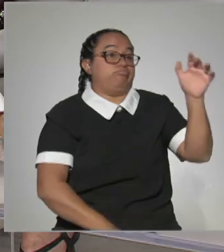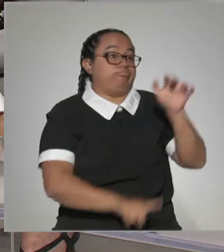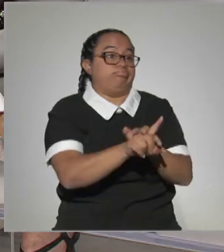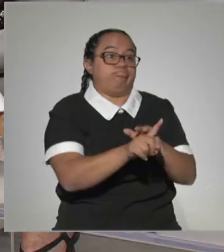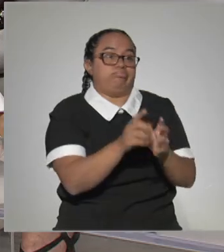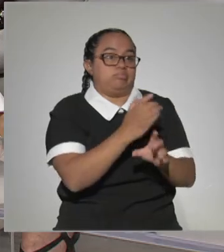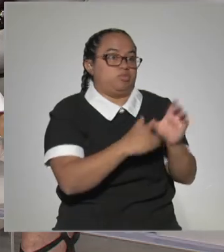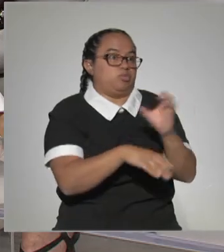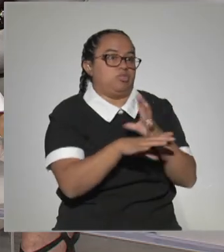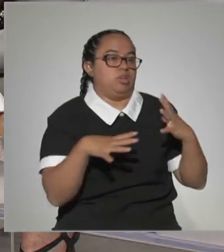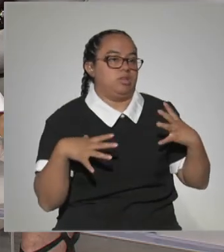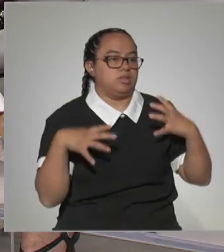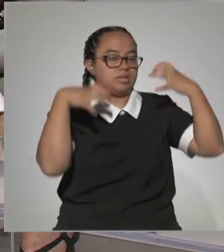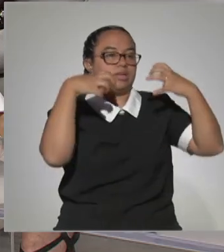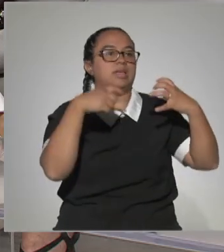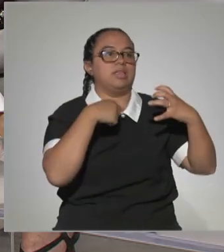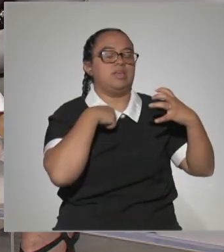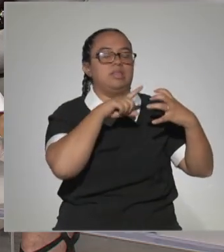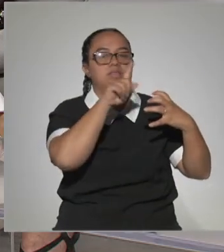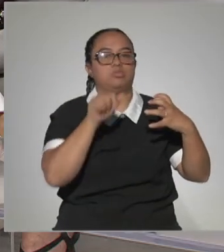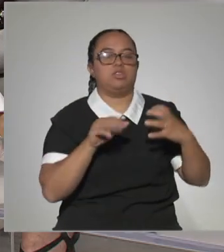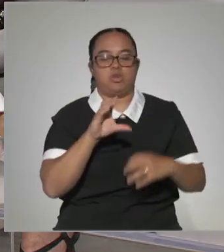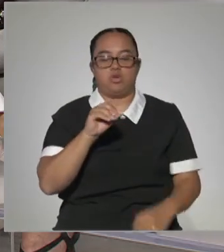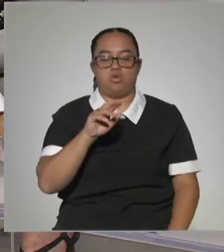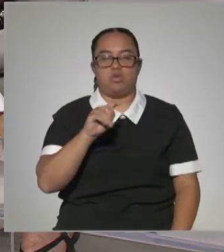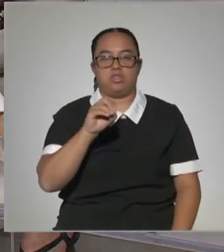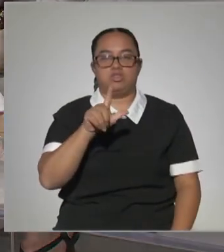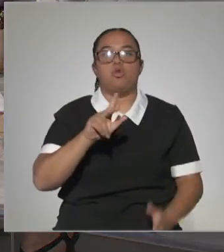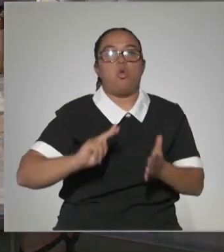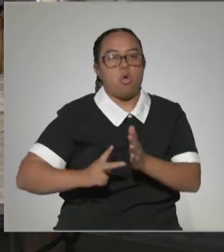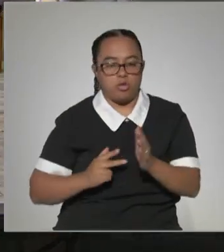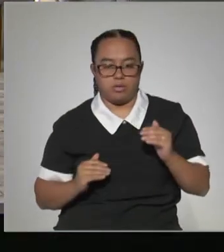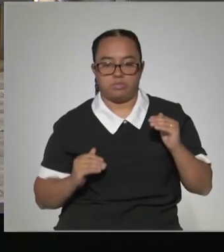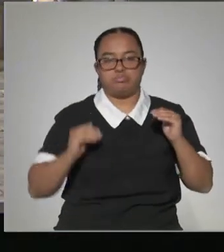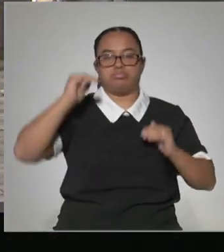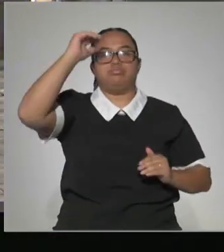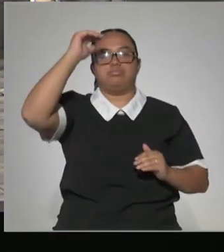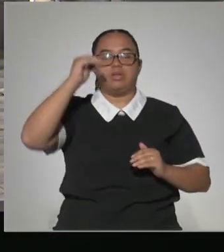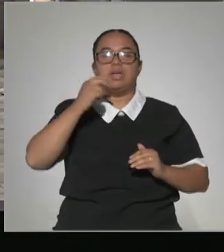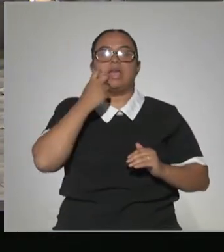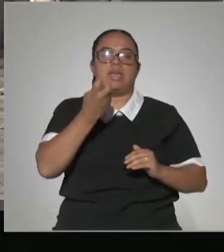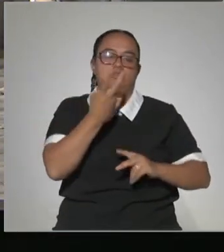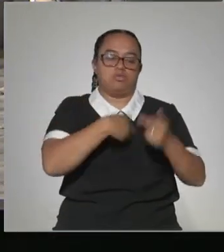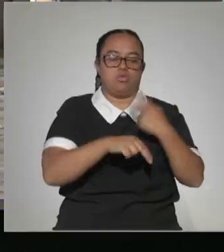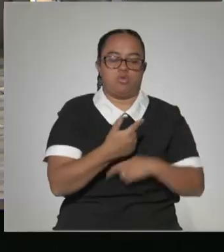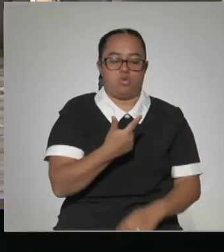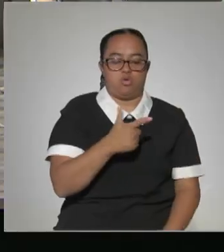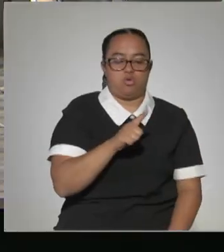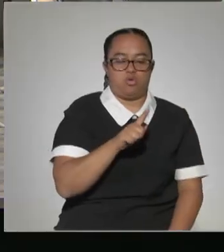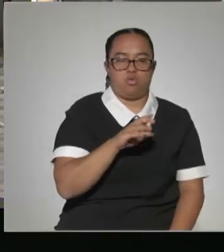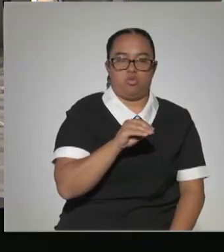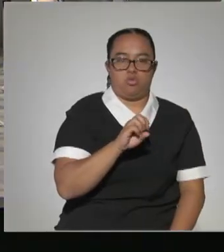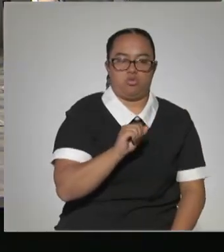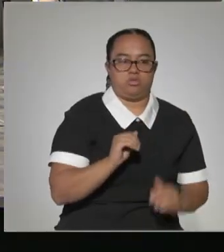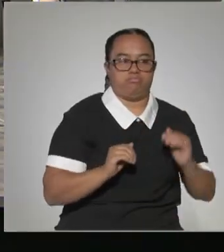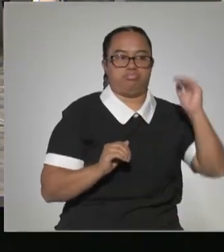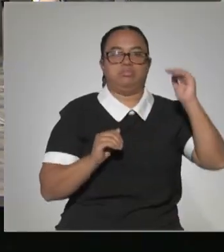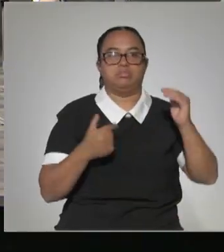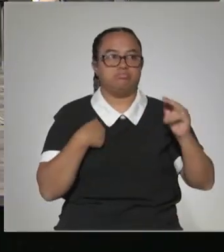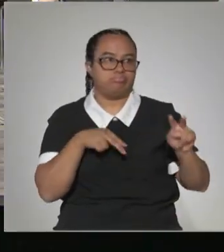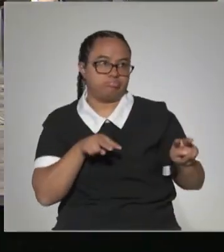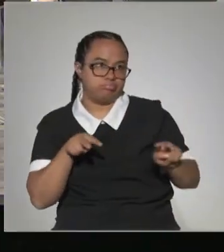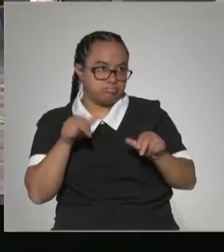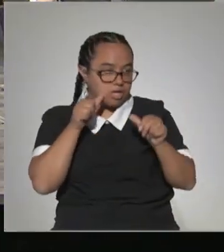Y entonces tenemos un pico súbito de cortisol que otra vez aumenta la cantidad de glucosa, nos pone en estado de alerta, etcétera, etcétera,